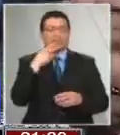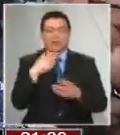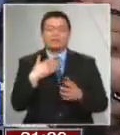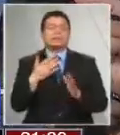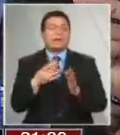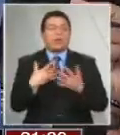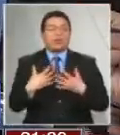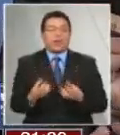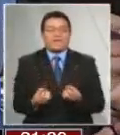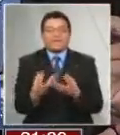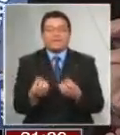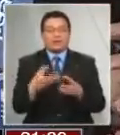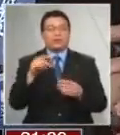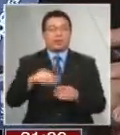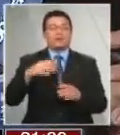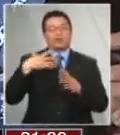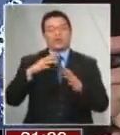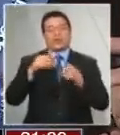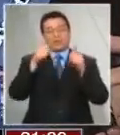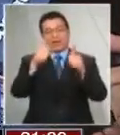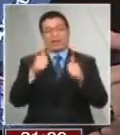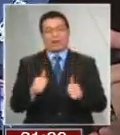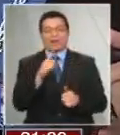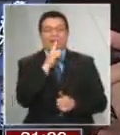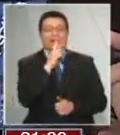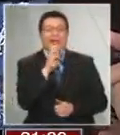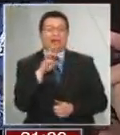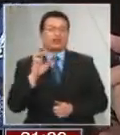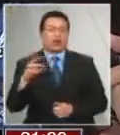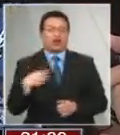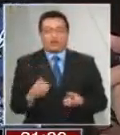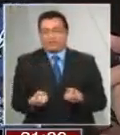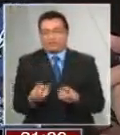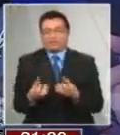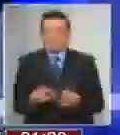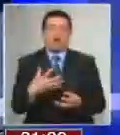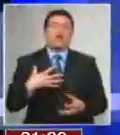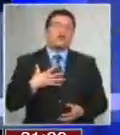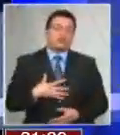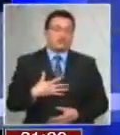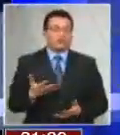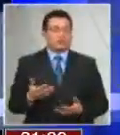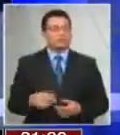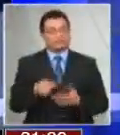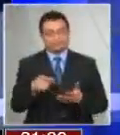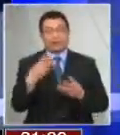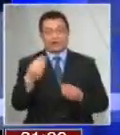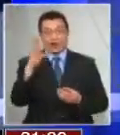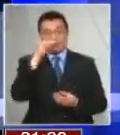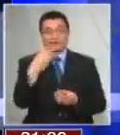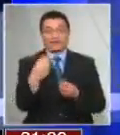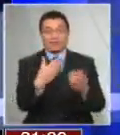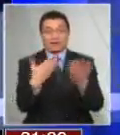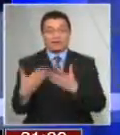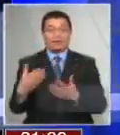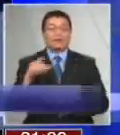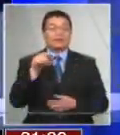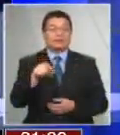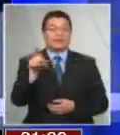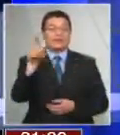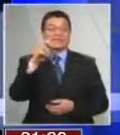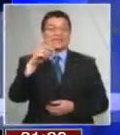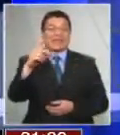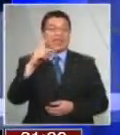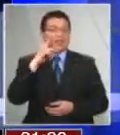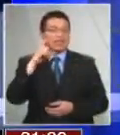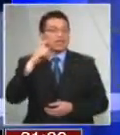sediciosos, campañas sucias, de campañas del terror, de campañas de sedición. Buenas noches, bienvenidos. Sedición,